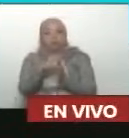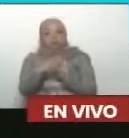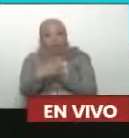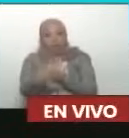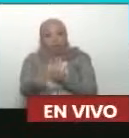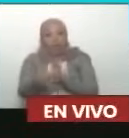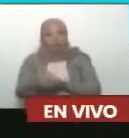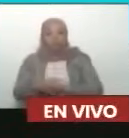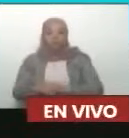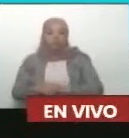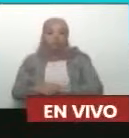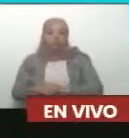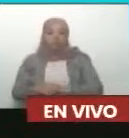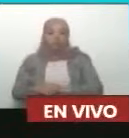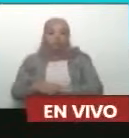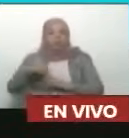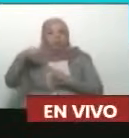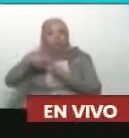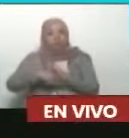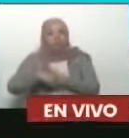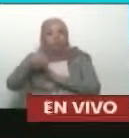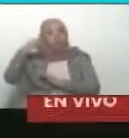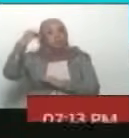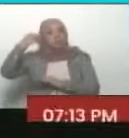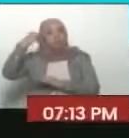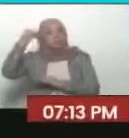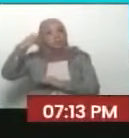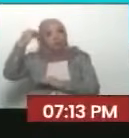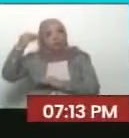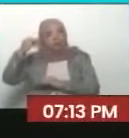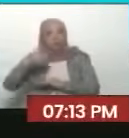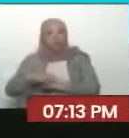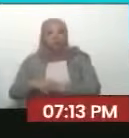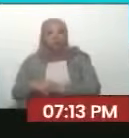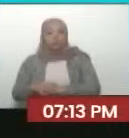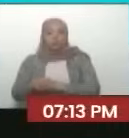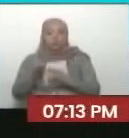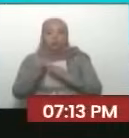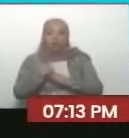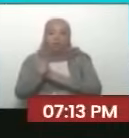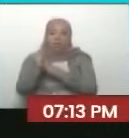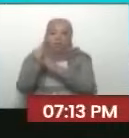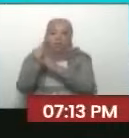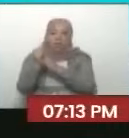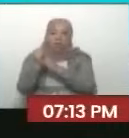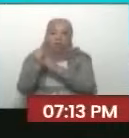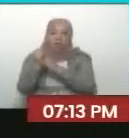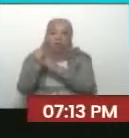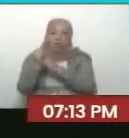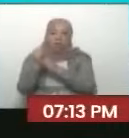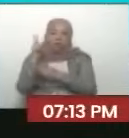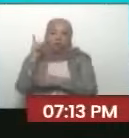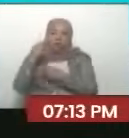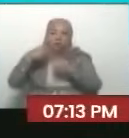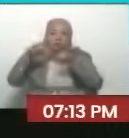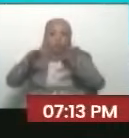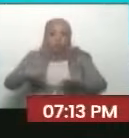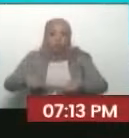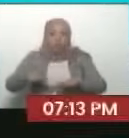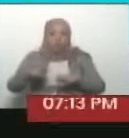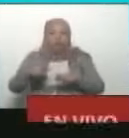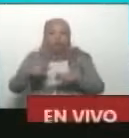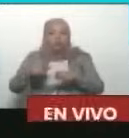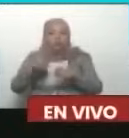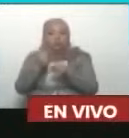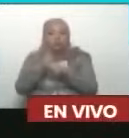ejemplo, en la profundidad de pensamiento, y es un liderazgo que debe dejar sustancia